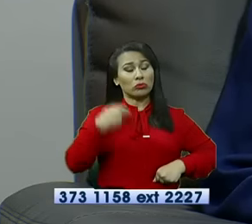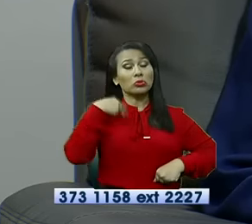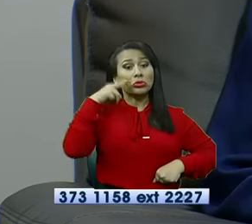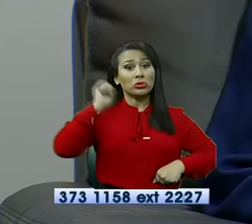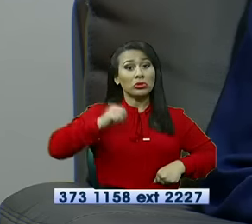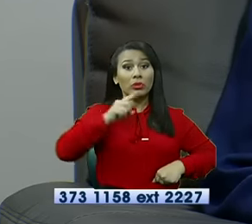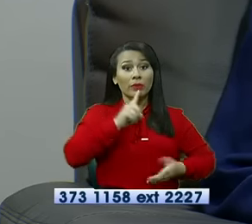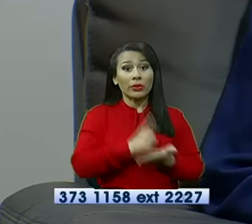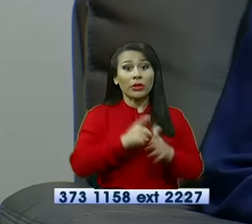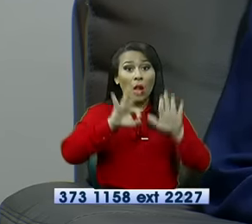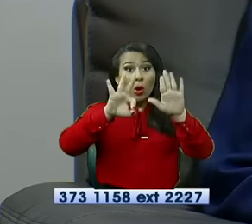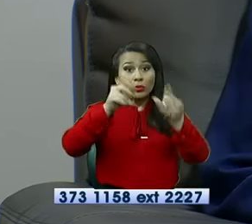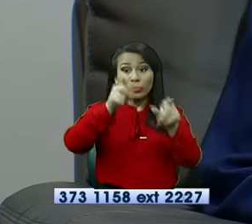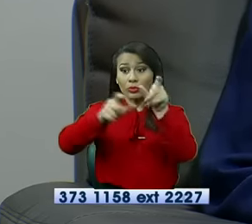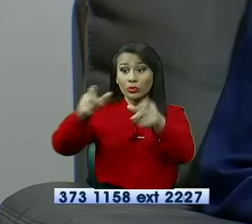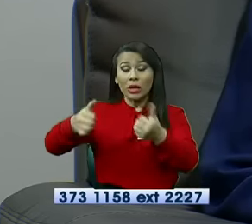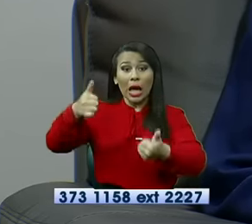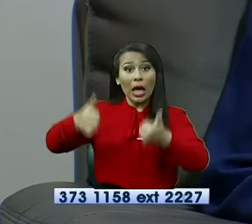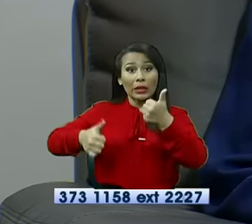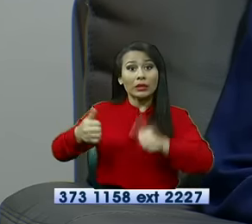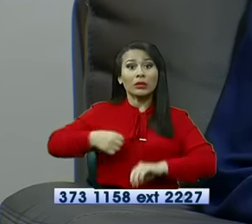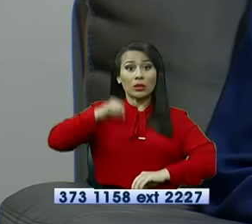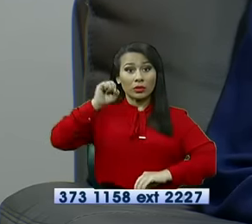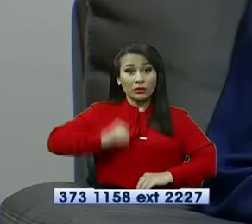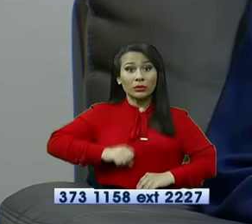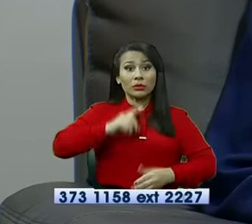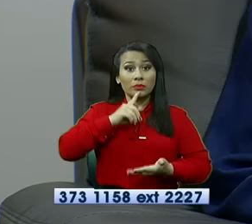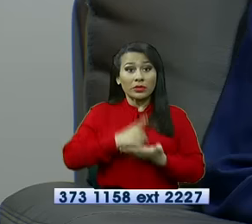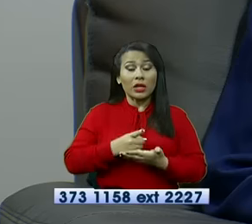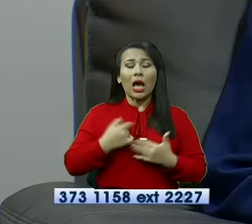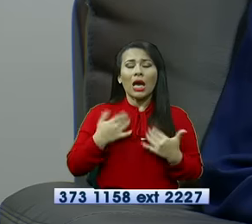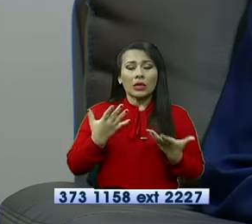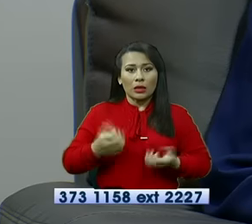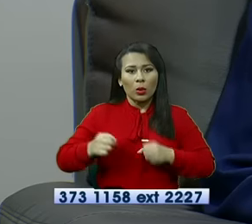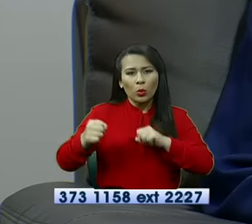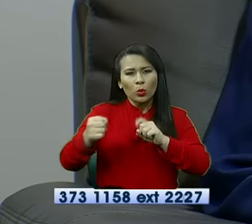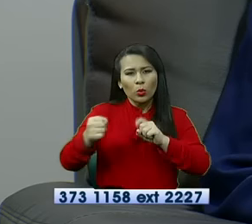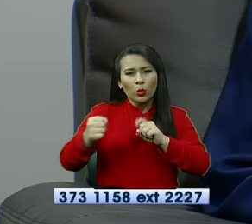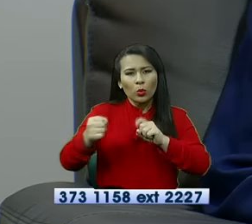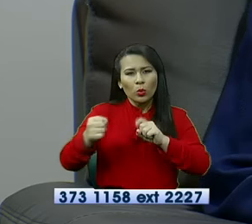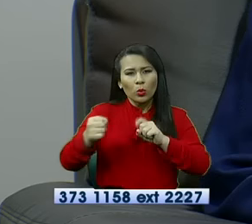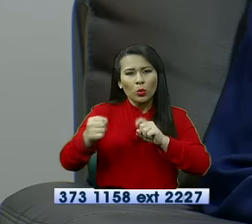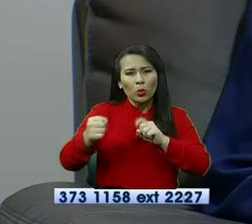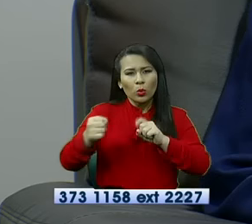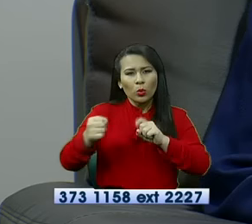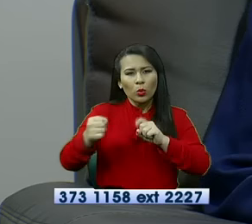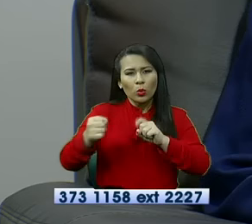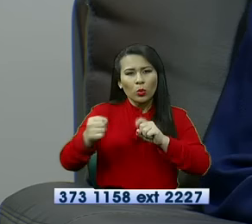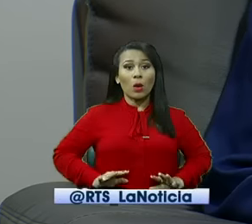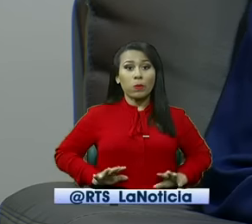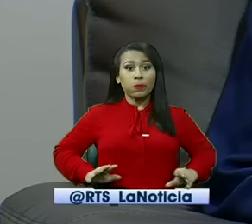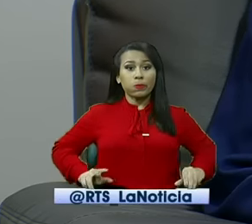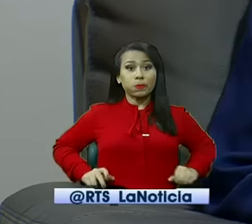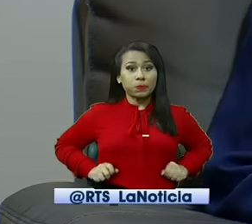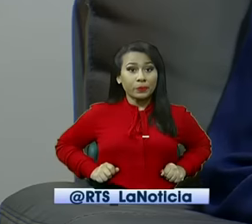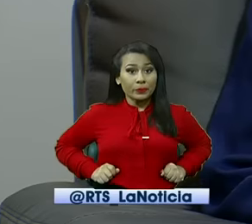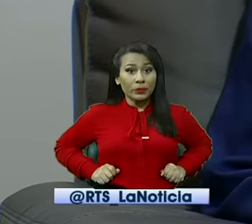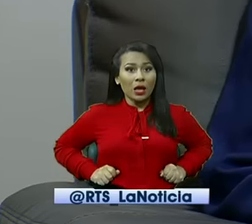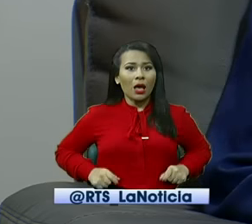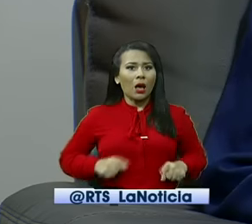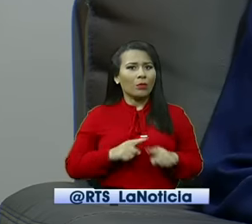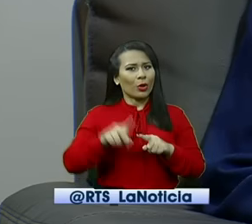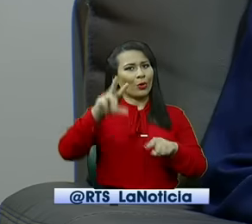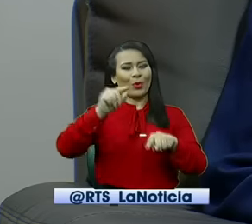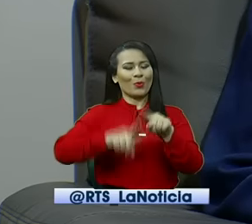candidatos incluyendo el candidato de gobierno necesidad de combatir la corrupción pero no es